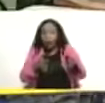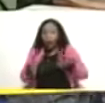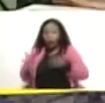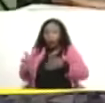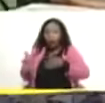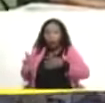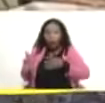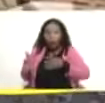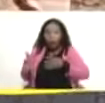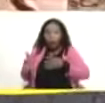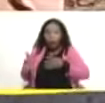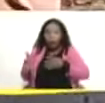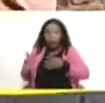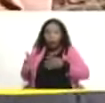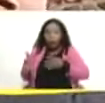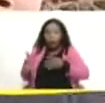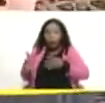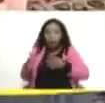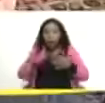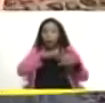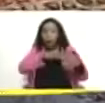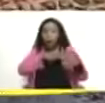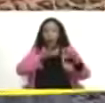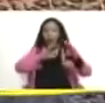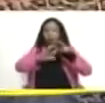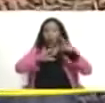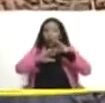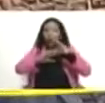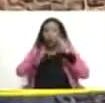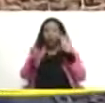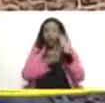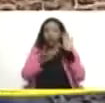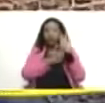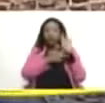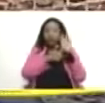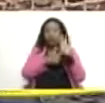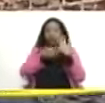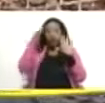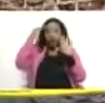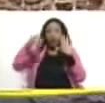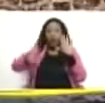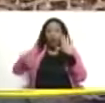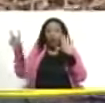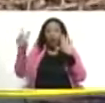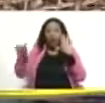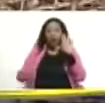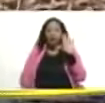ganar la batalla comunicacional con la verdad militar de Venezuela.